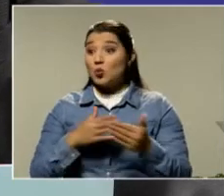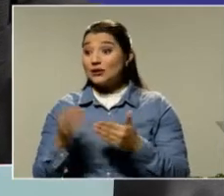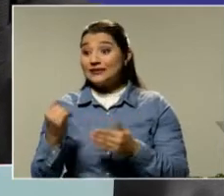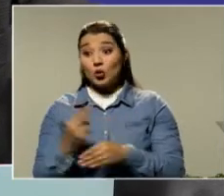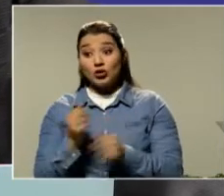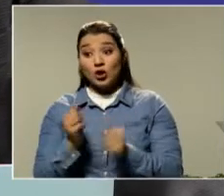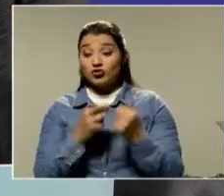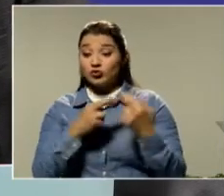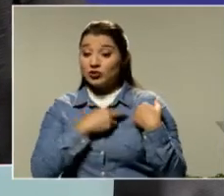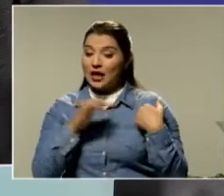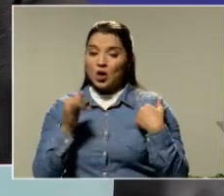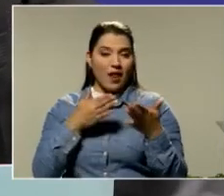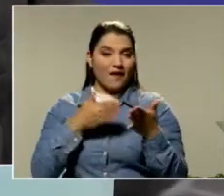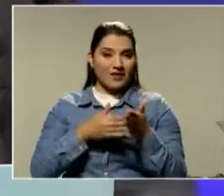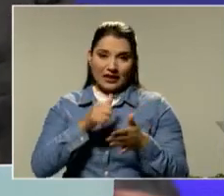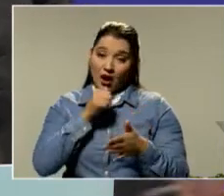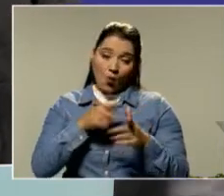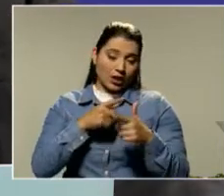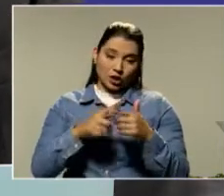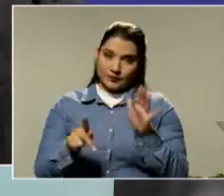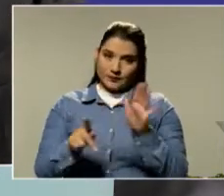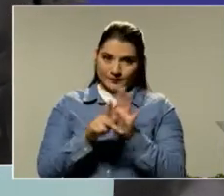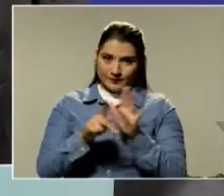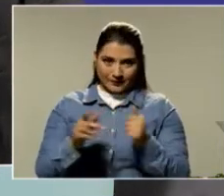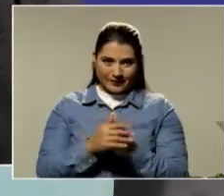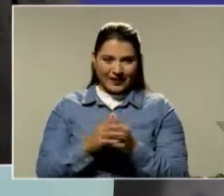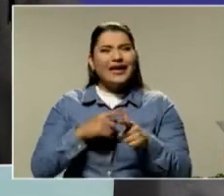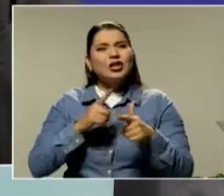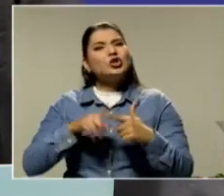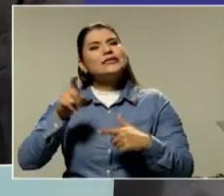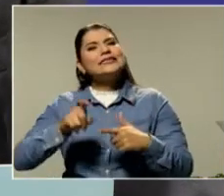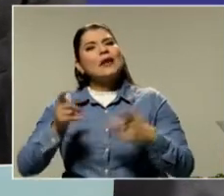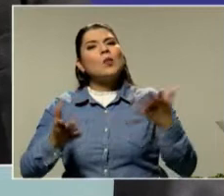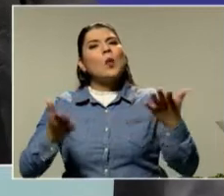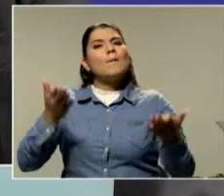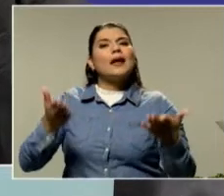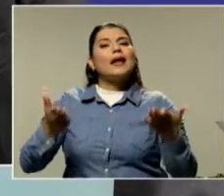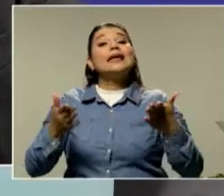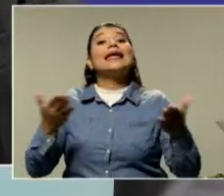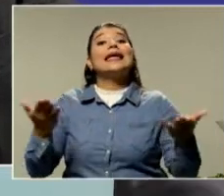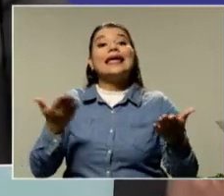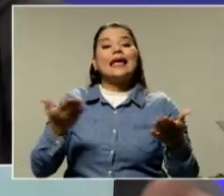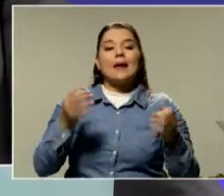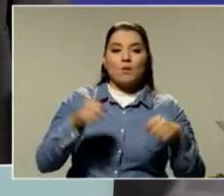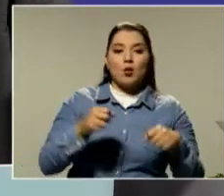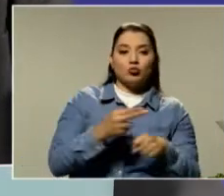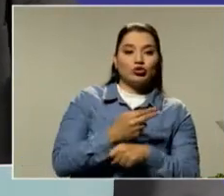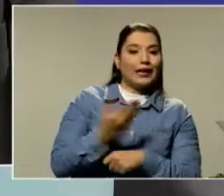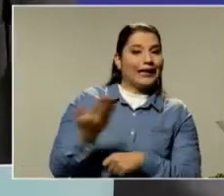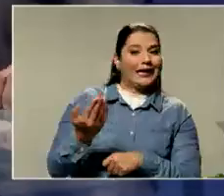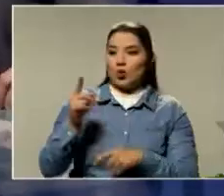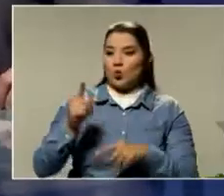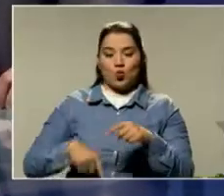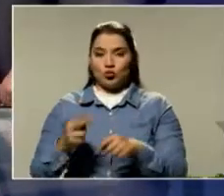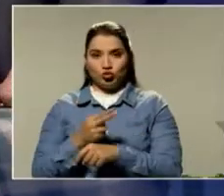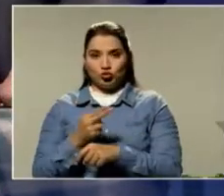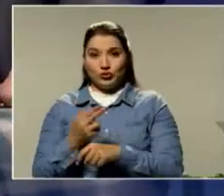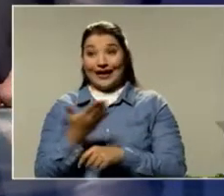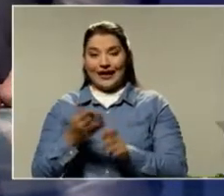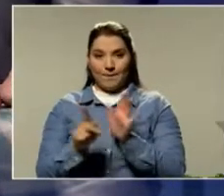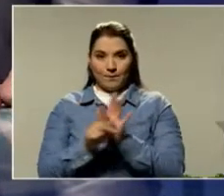prohibimos. Entonces hay que, eso es un balance, ¿verdad? Entre qué se puede usar, qué no se puede usar, qué hay que prohibir. Y siendo yo ministro,